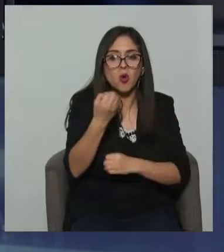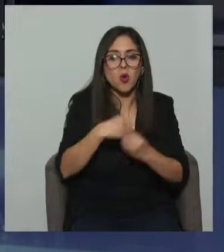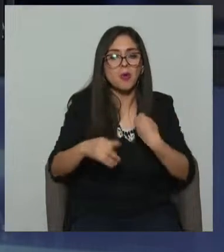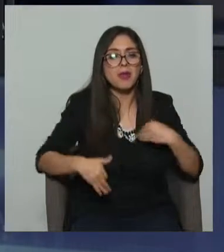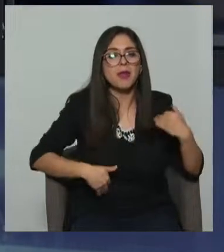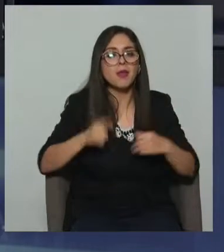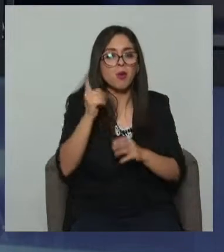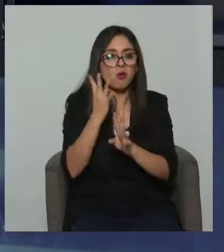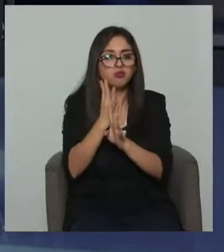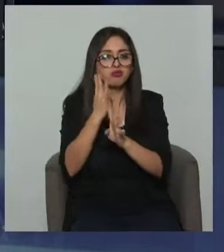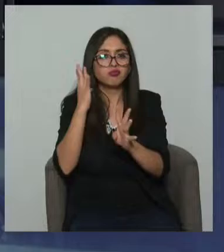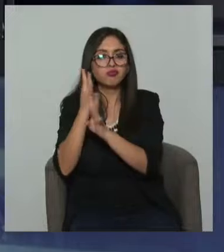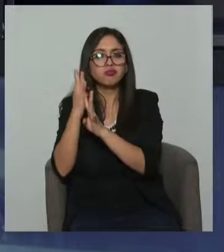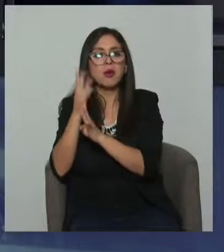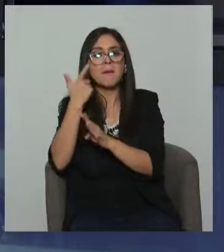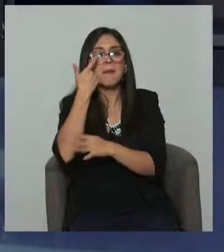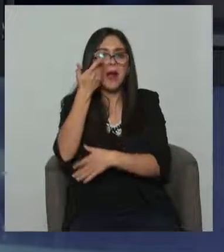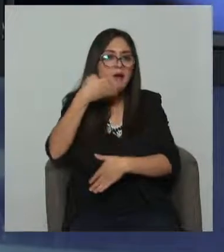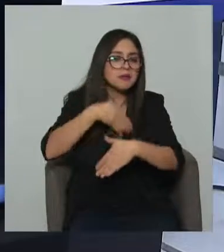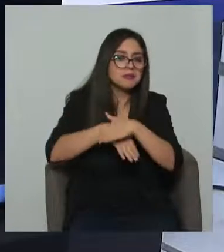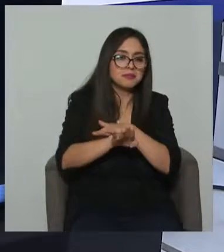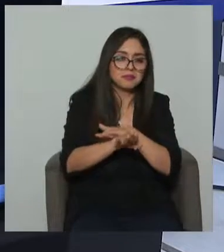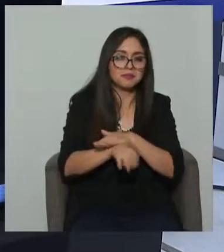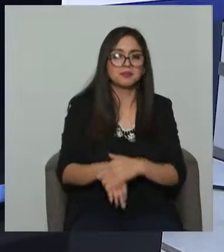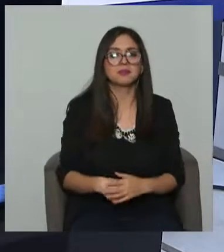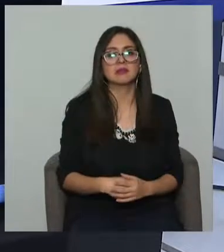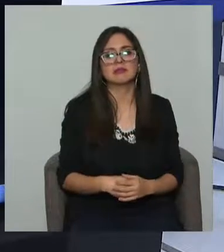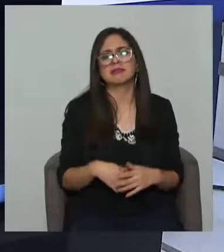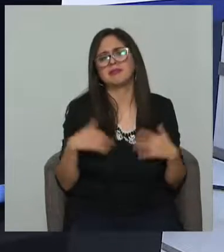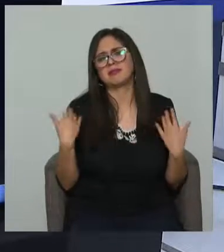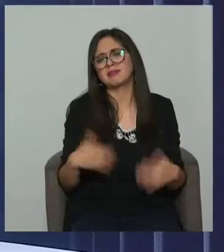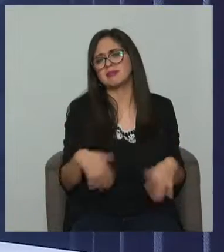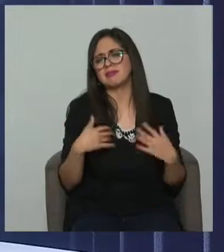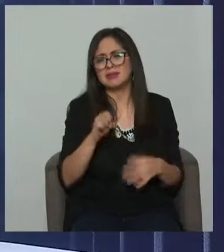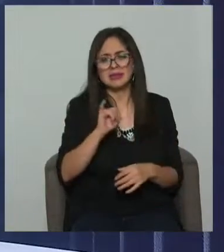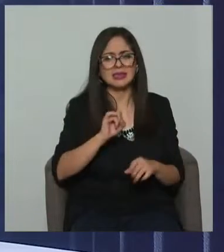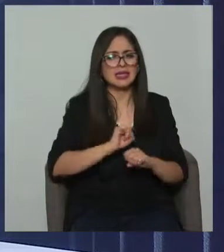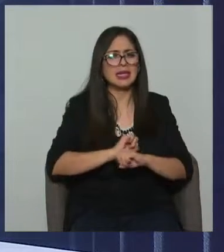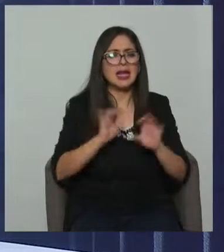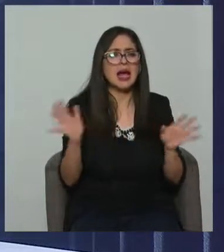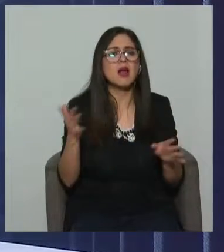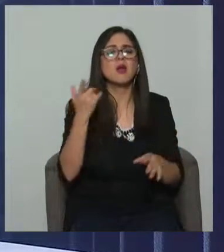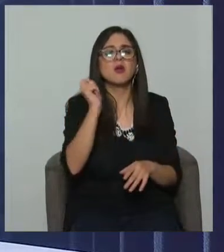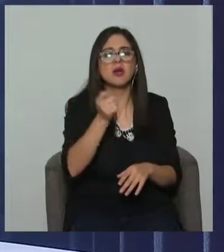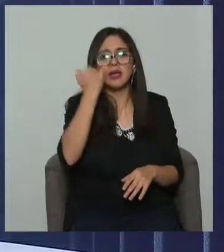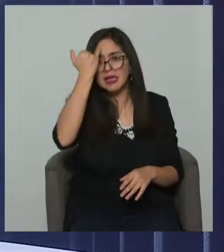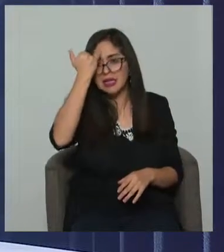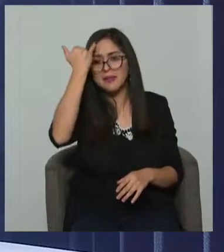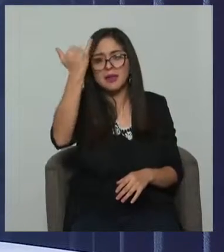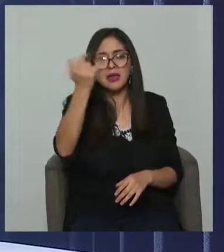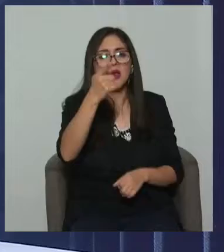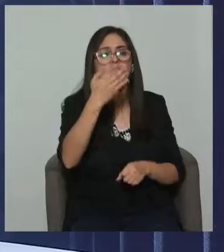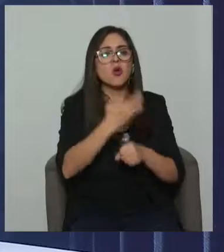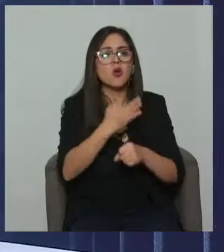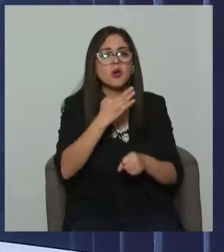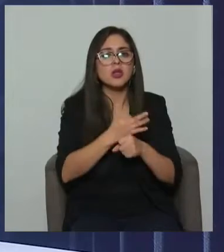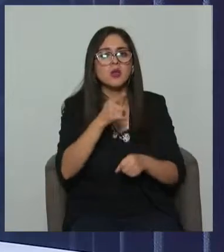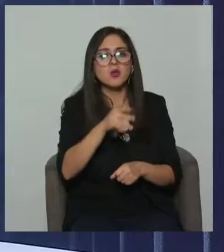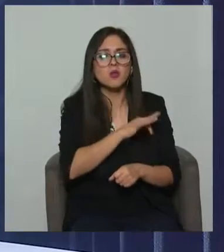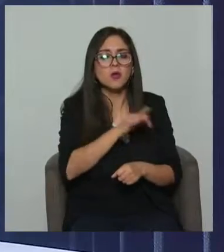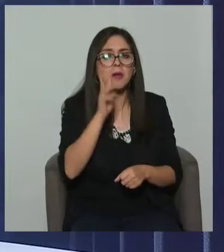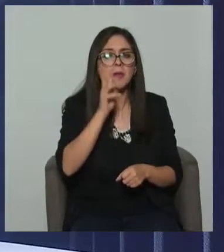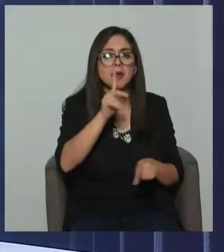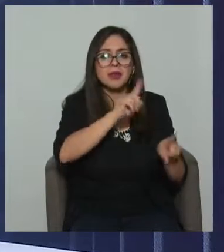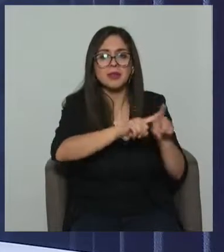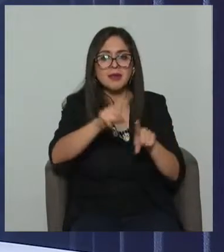y estar presente. No, por supuesto, o sea, imagínense ustedes, público querido, que tiene que ver usted esta